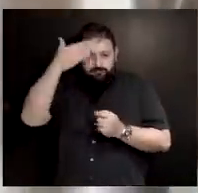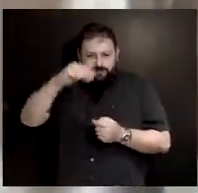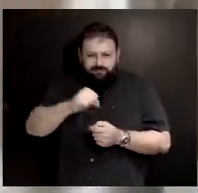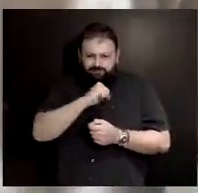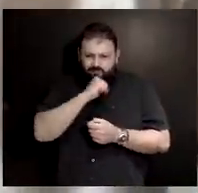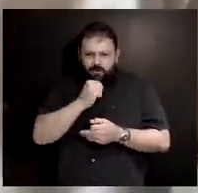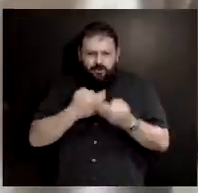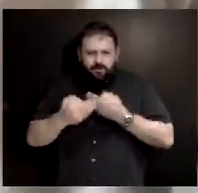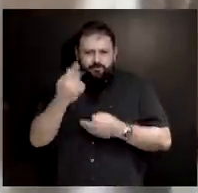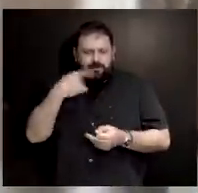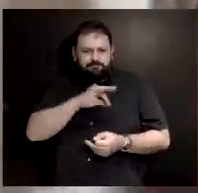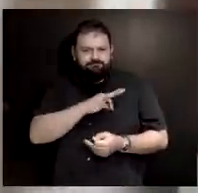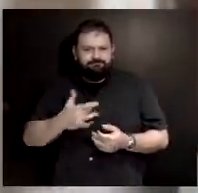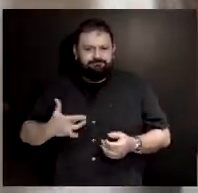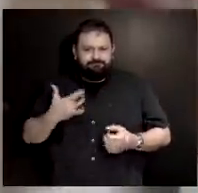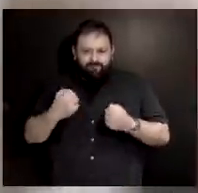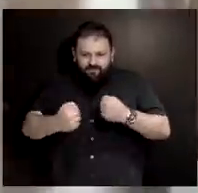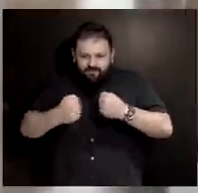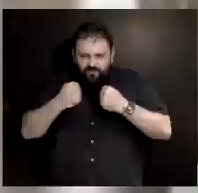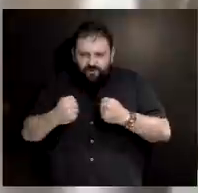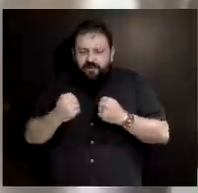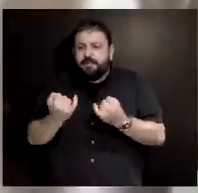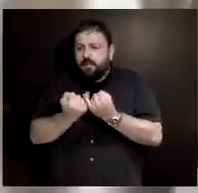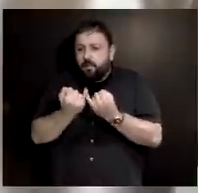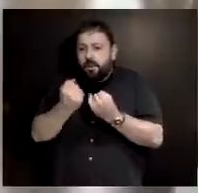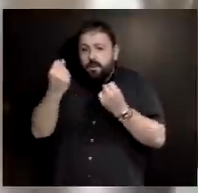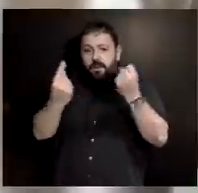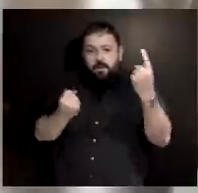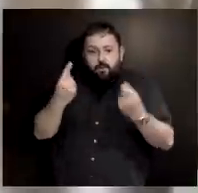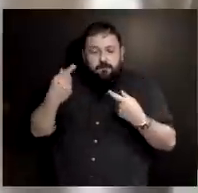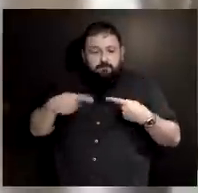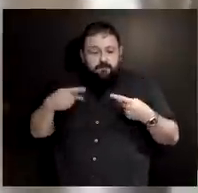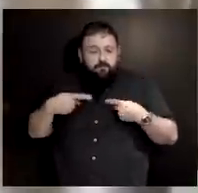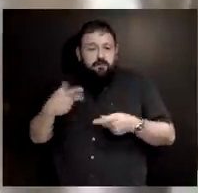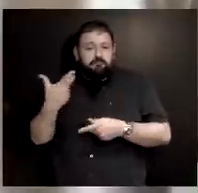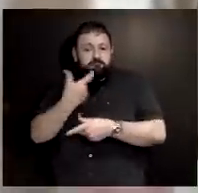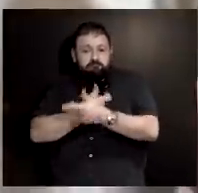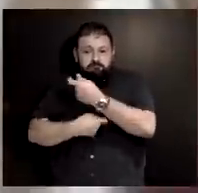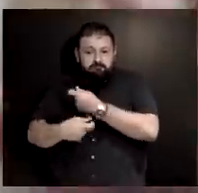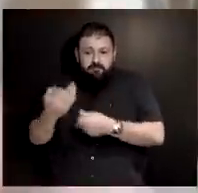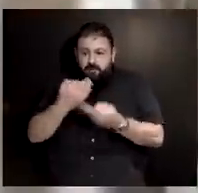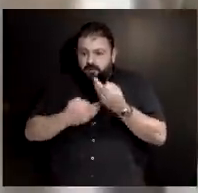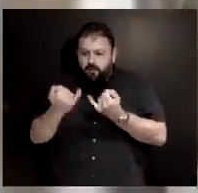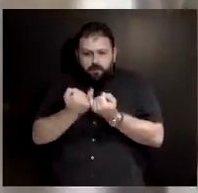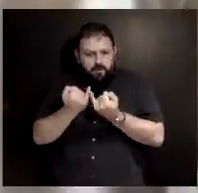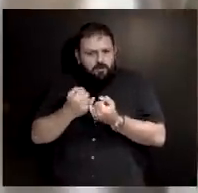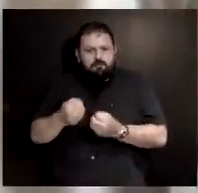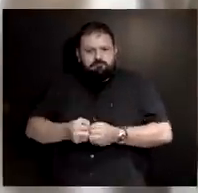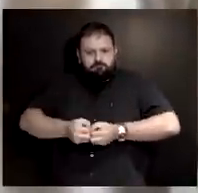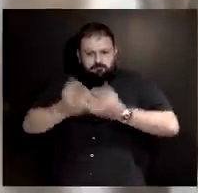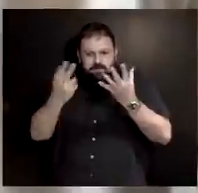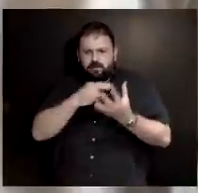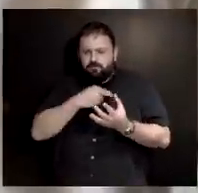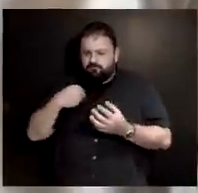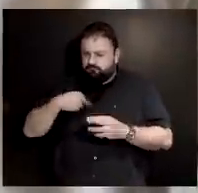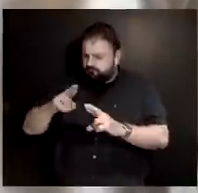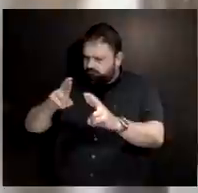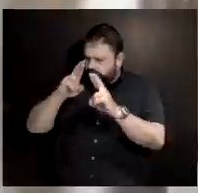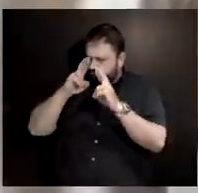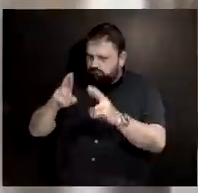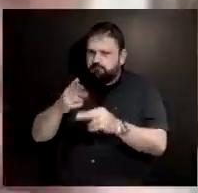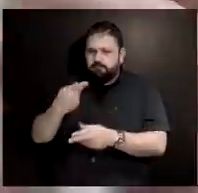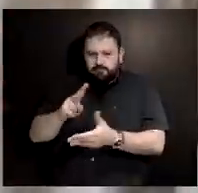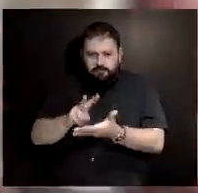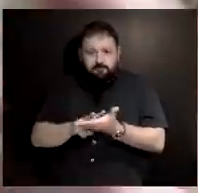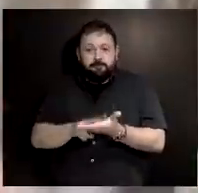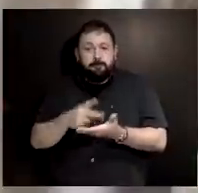vacuna, o aquellos que se la vayan a poner, con por supuesto, con respeto y también muy válido, pero que